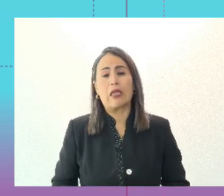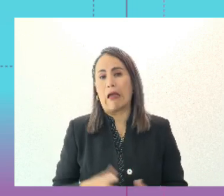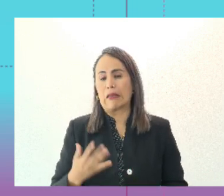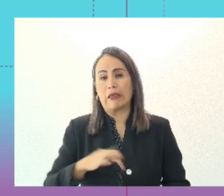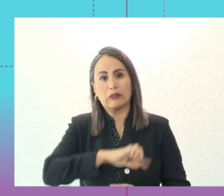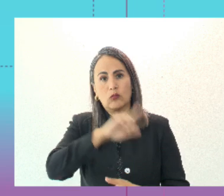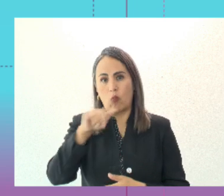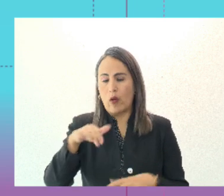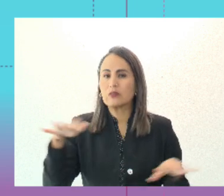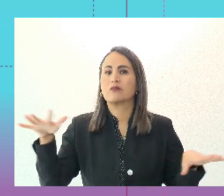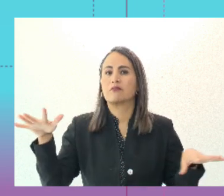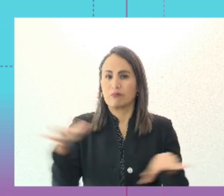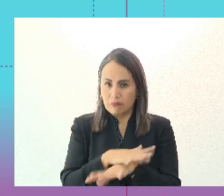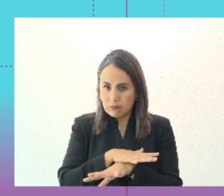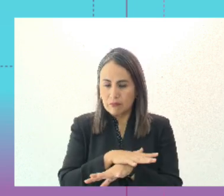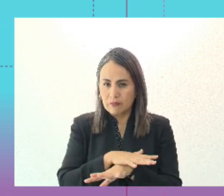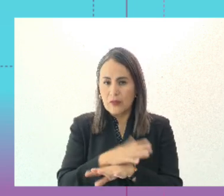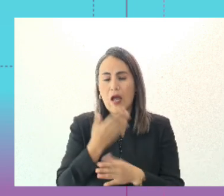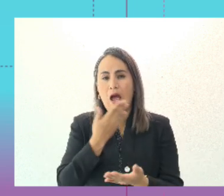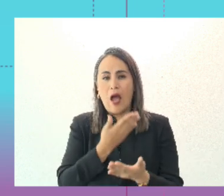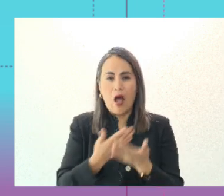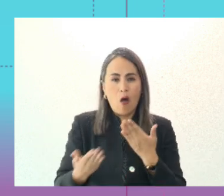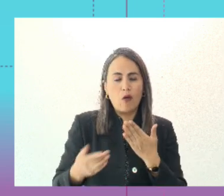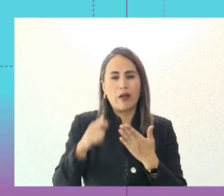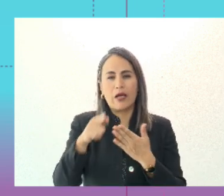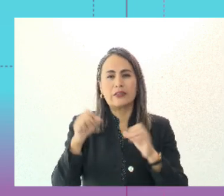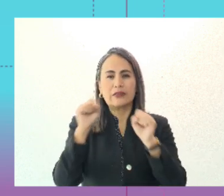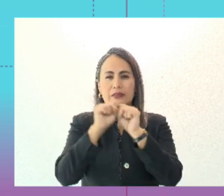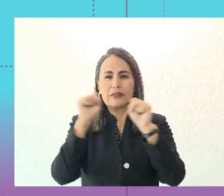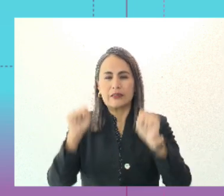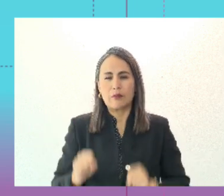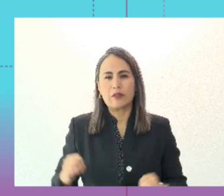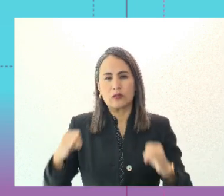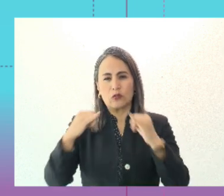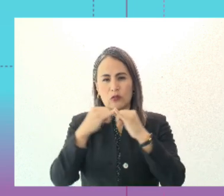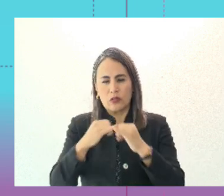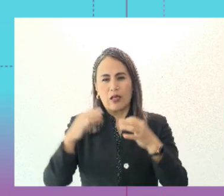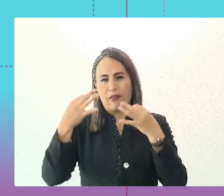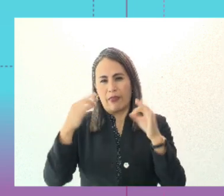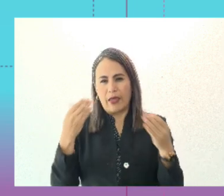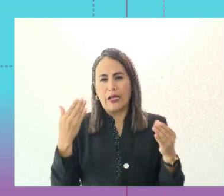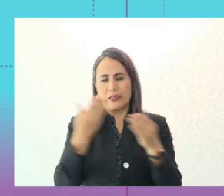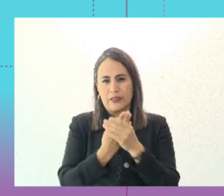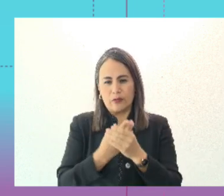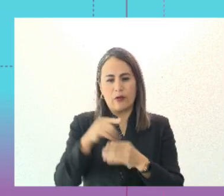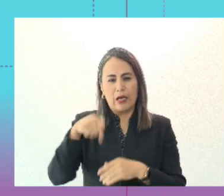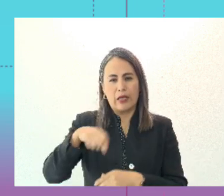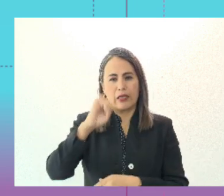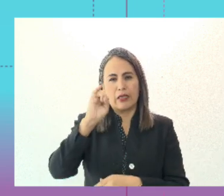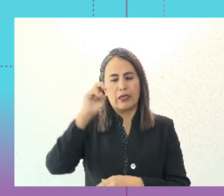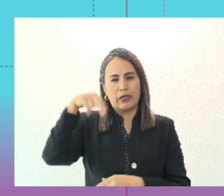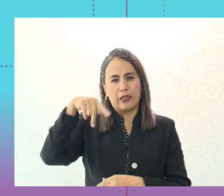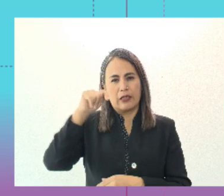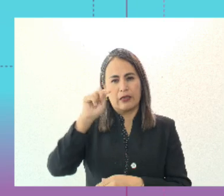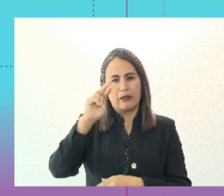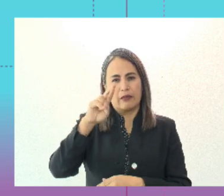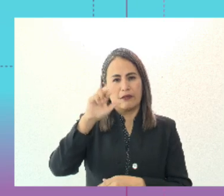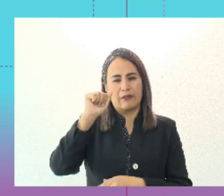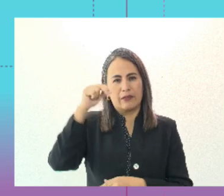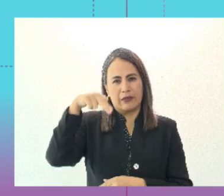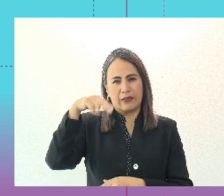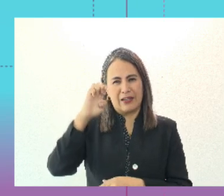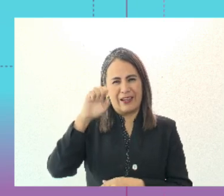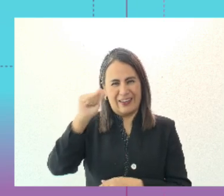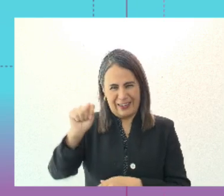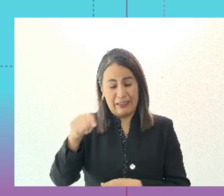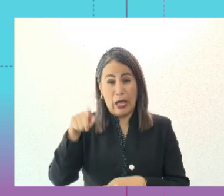día, la dirección del Sistema Institucional de Archivos tiene una página en intranet que es la más visitada en el INEGI, la más